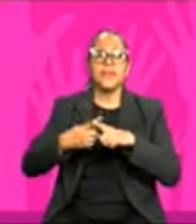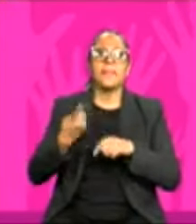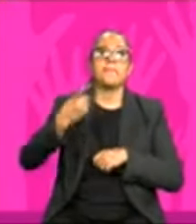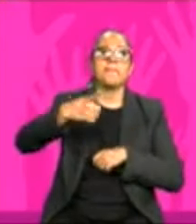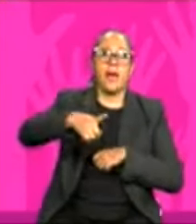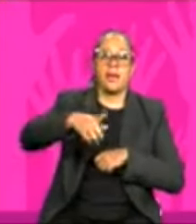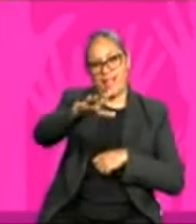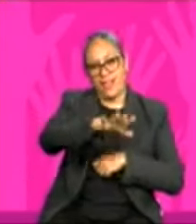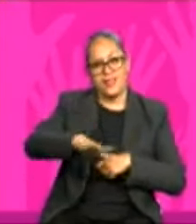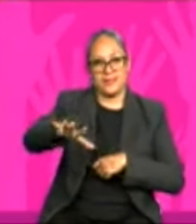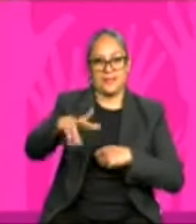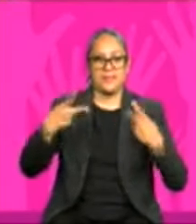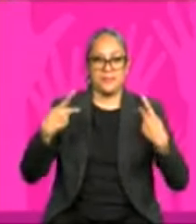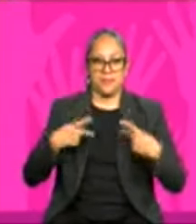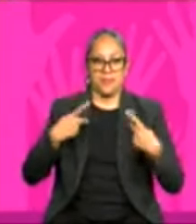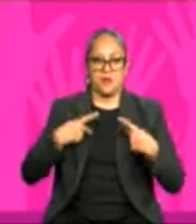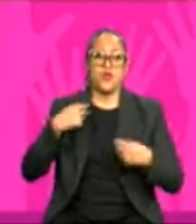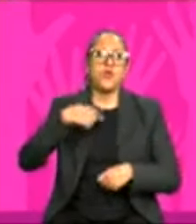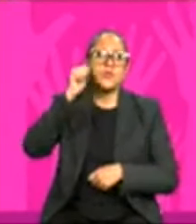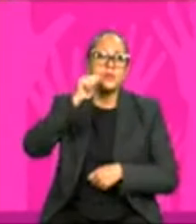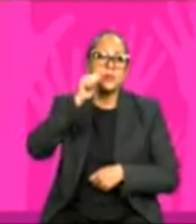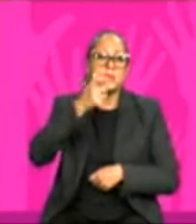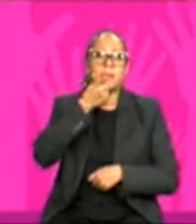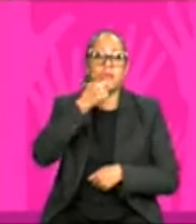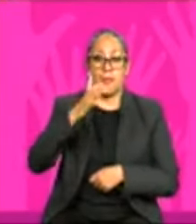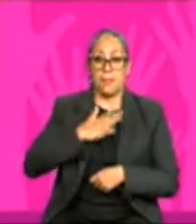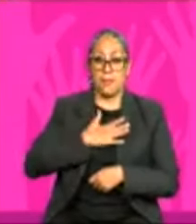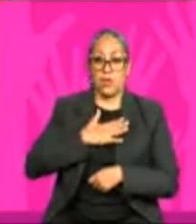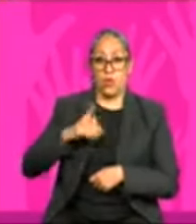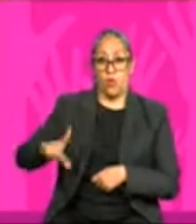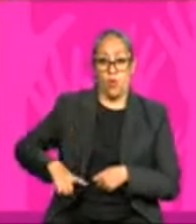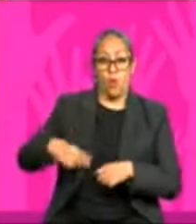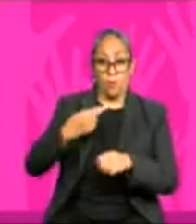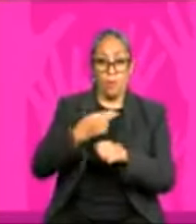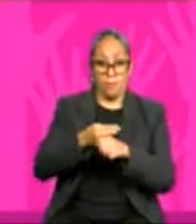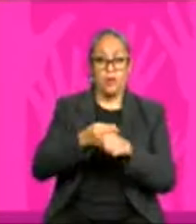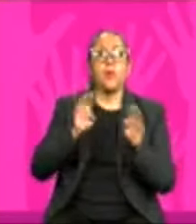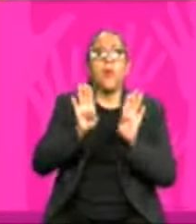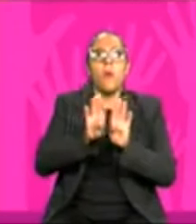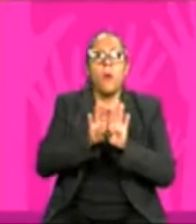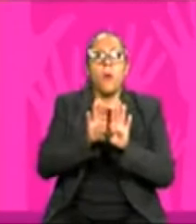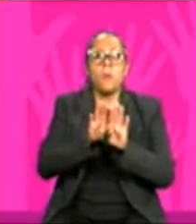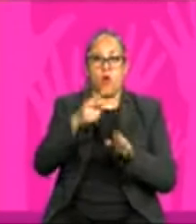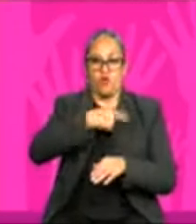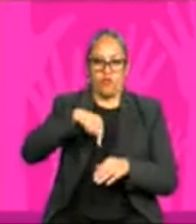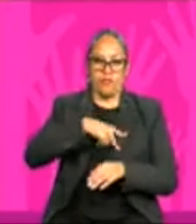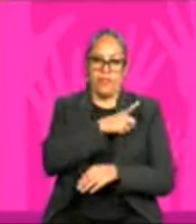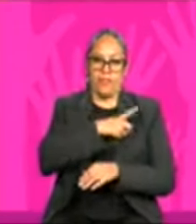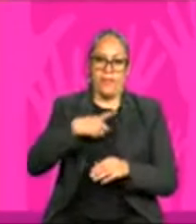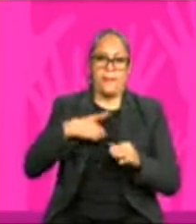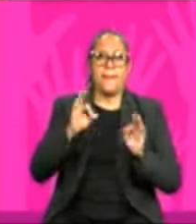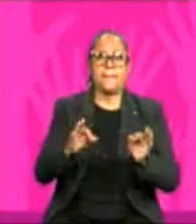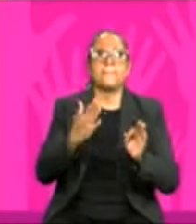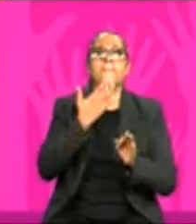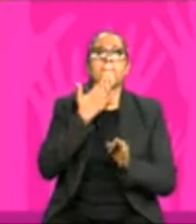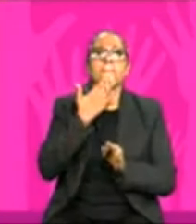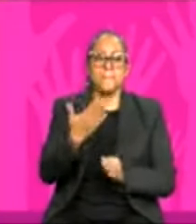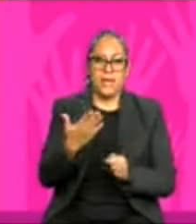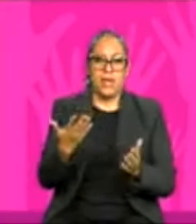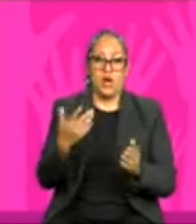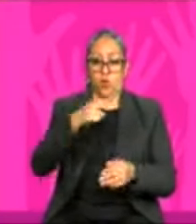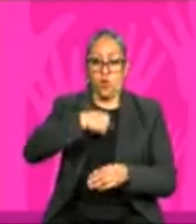lo he dicho muy claramente, en mi gobierno no habrá impunidad. Haremos un buen gobierno porque nosotros no tenemos